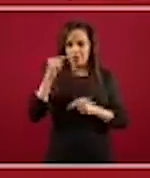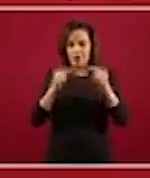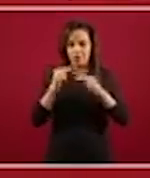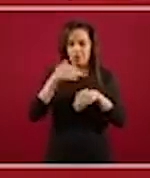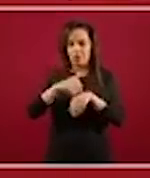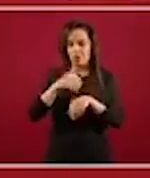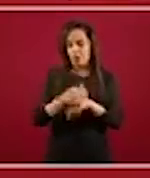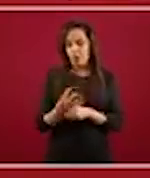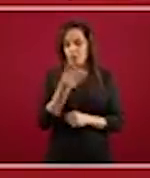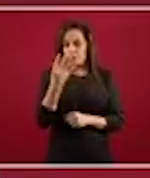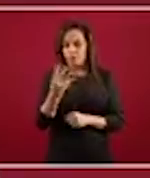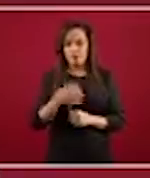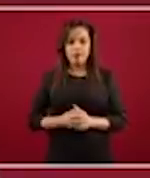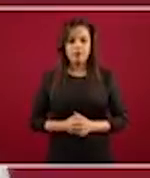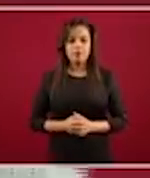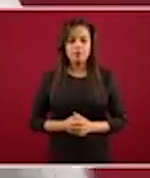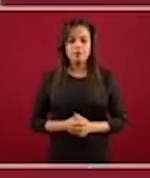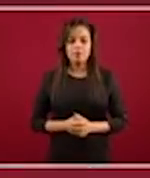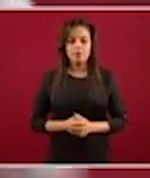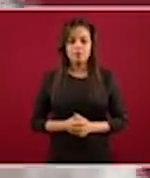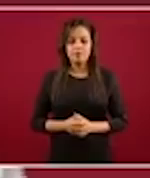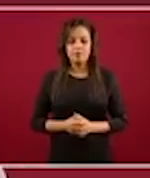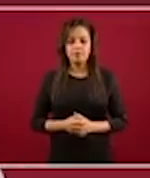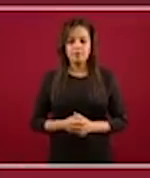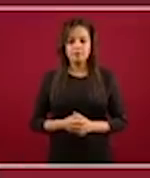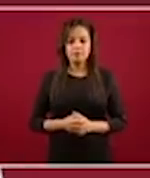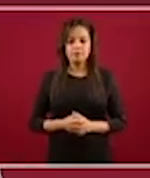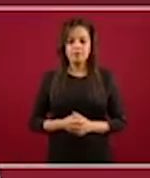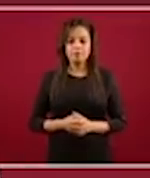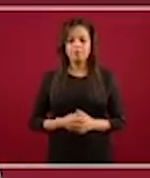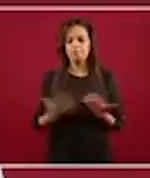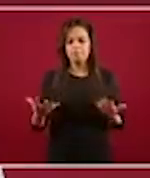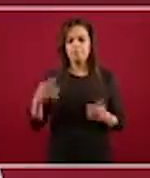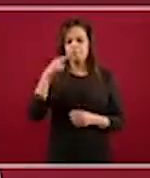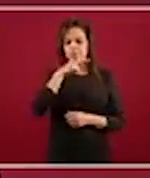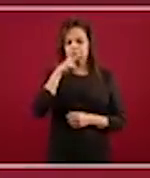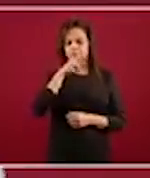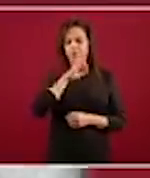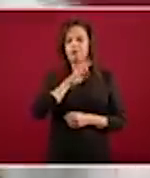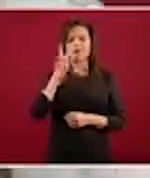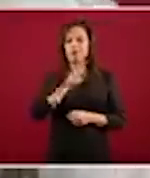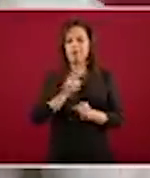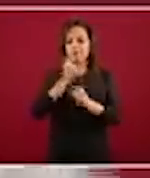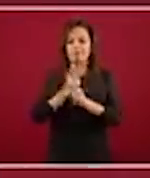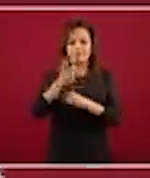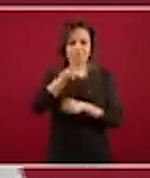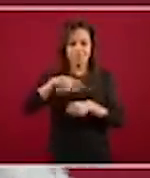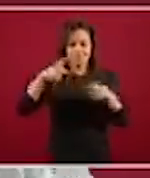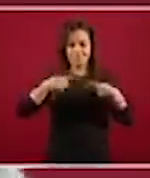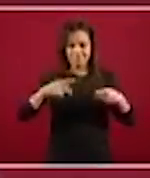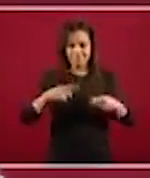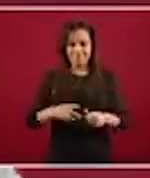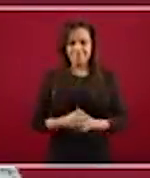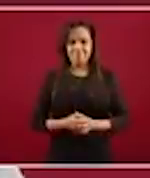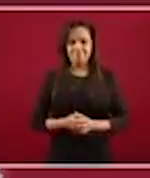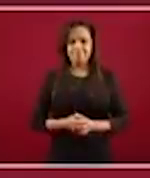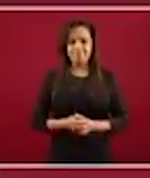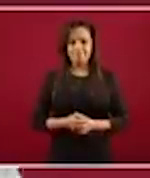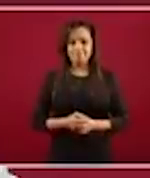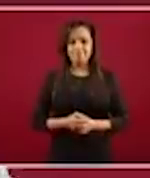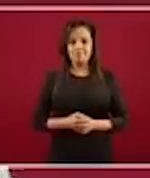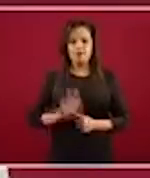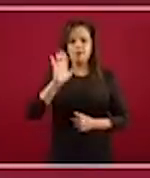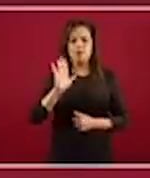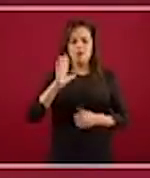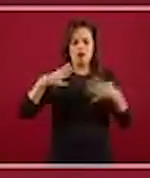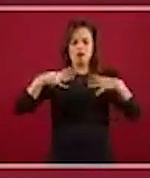clasifica técnicamente. Y me refiero, para pronta identificación por parte del público, a estos trajes que son una suerte de pijama